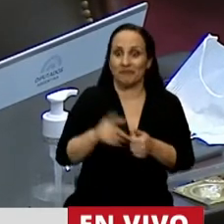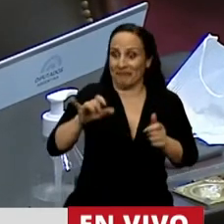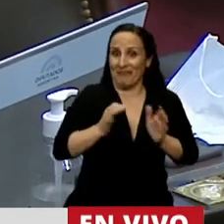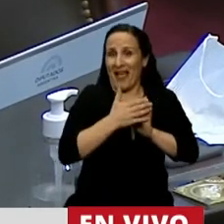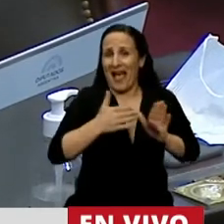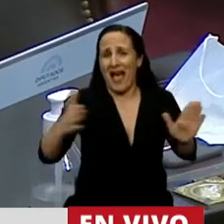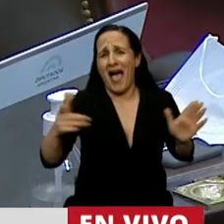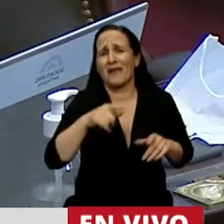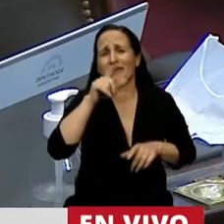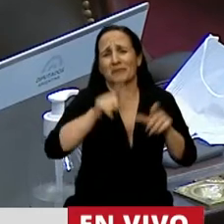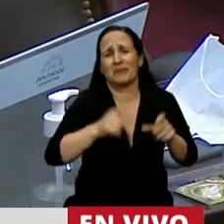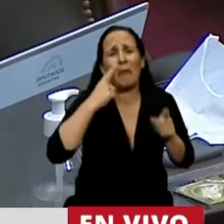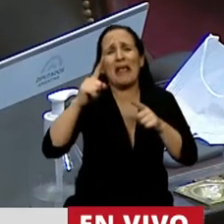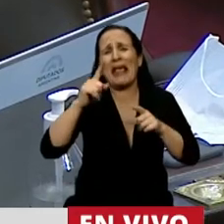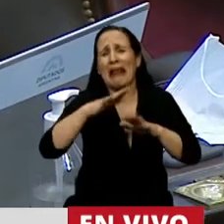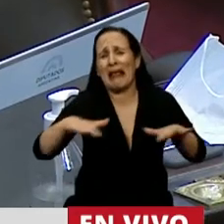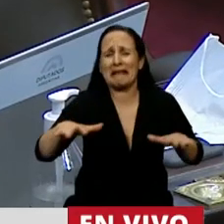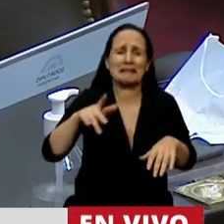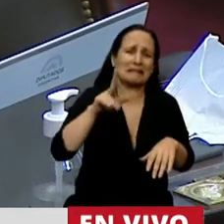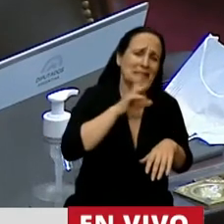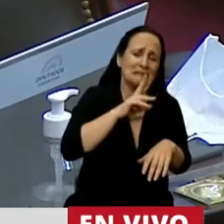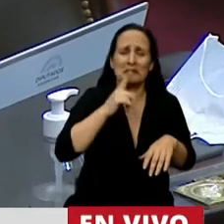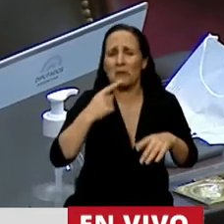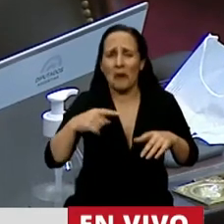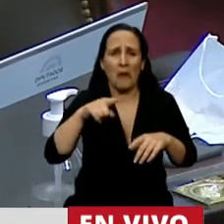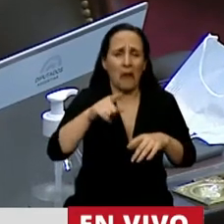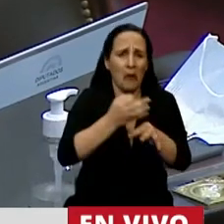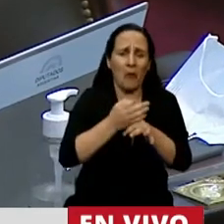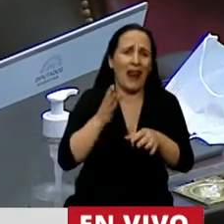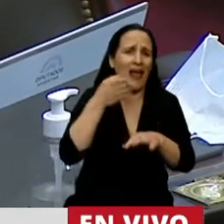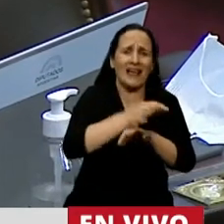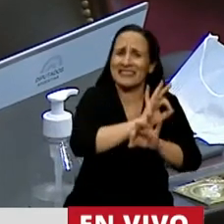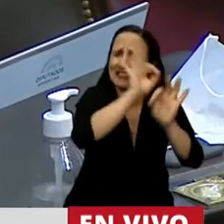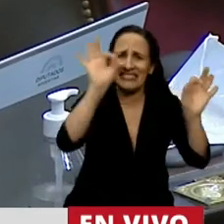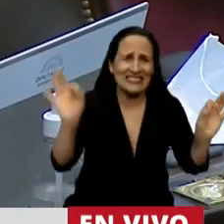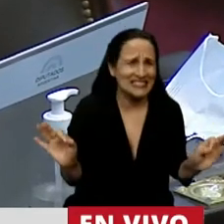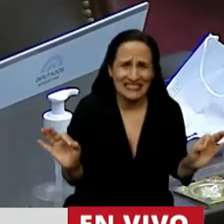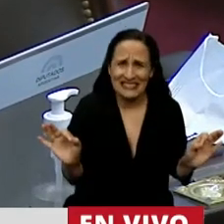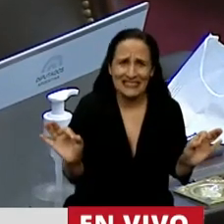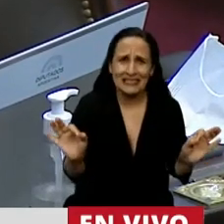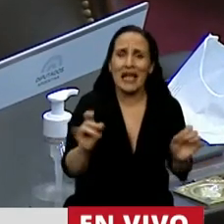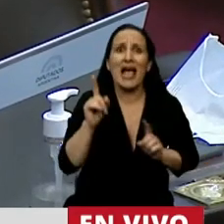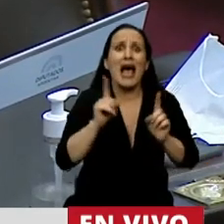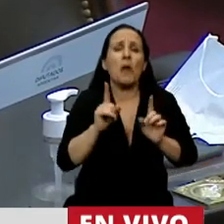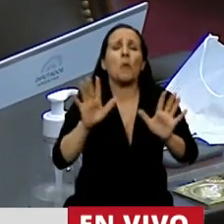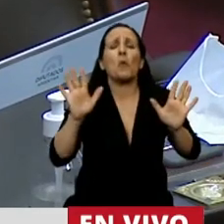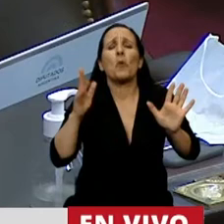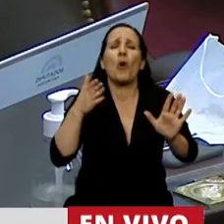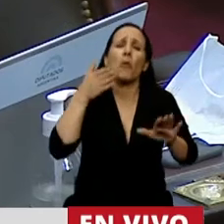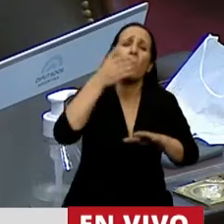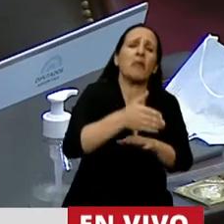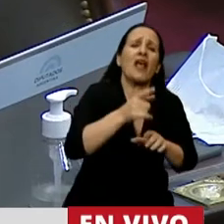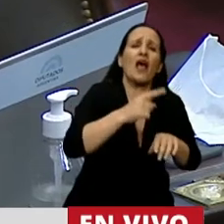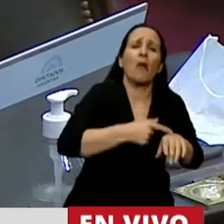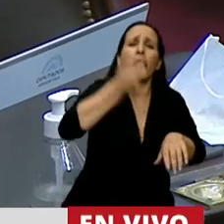todo el país no tuvieron ningún vínculo con la escuela. Hay otros alumnos que solo pudieron ir de manera presencial un par de horas en todo el